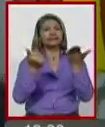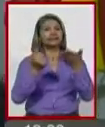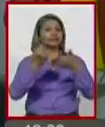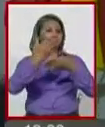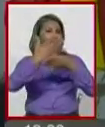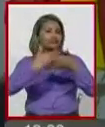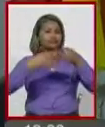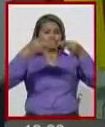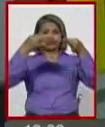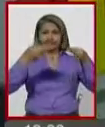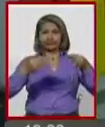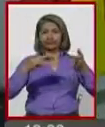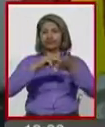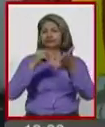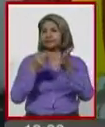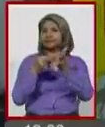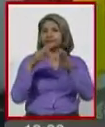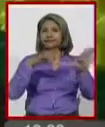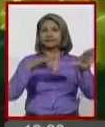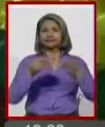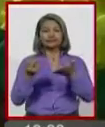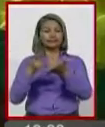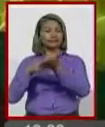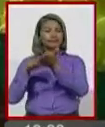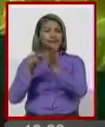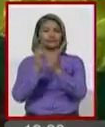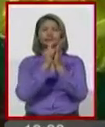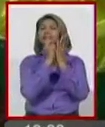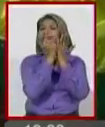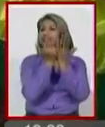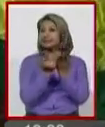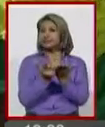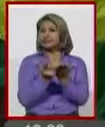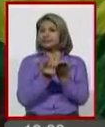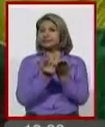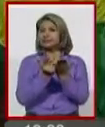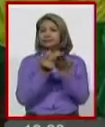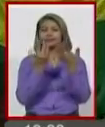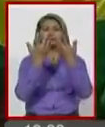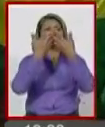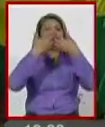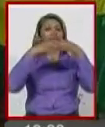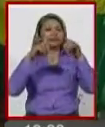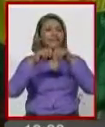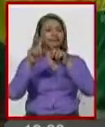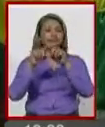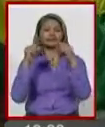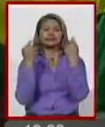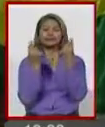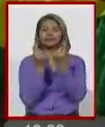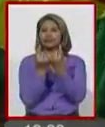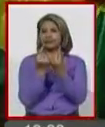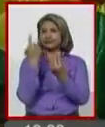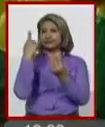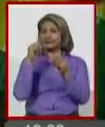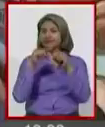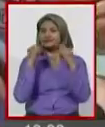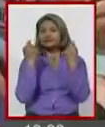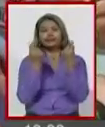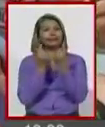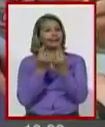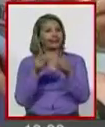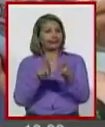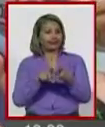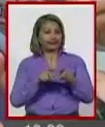en función de lo que significa la realización de firma de los libros que vamos a coordinar con los distintos sectores, distintas plataformas